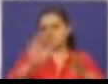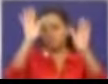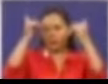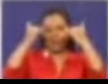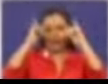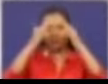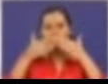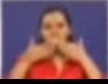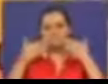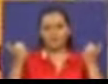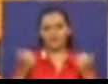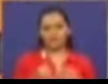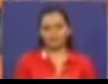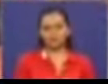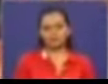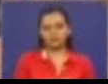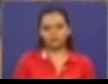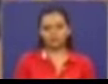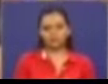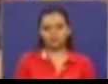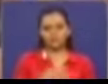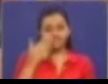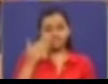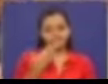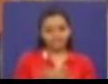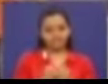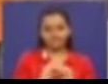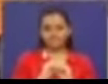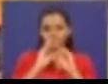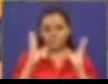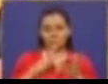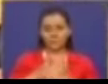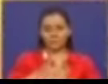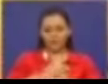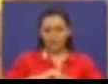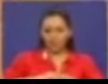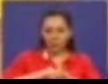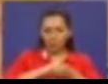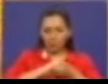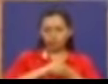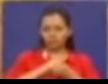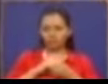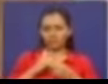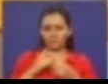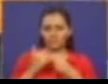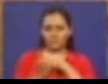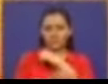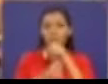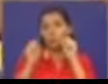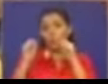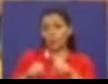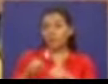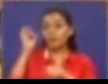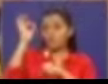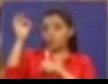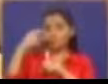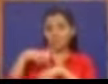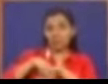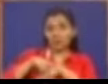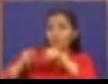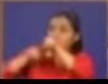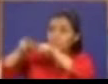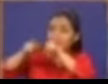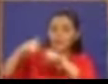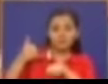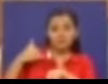ganadería. O sea, una gran muestra de generosidad, de hermandad, porque podemos muy pronto ser competidores de Paraguay. Pero